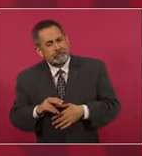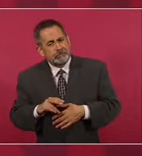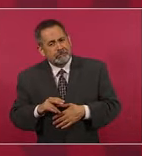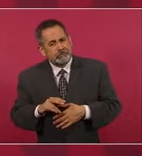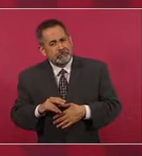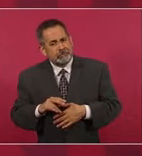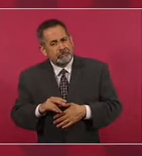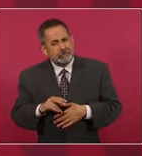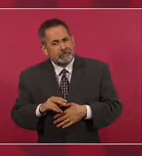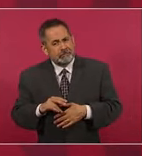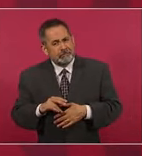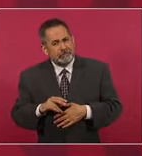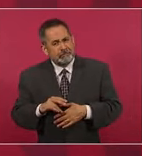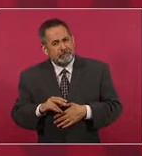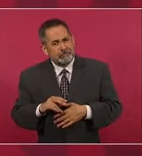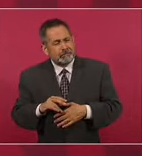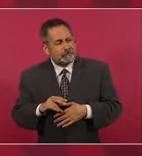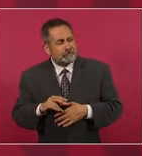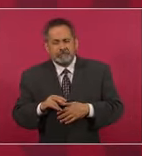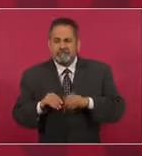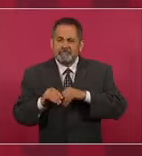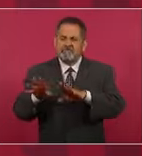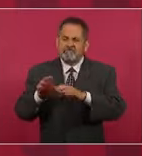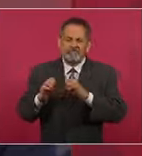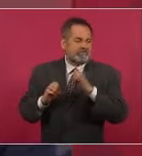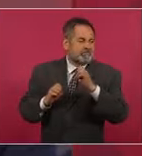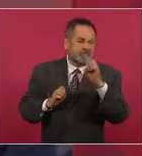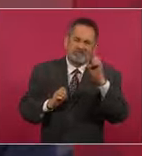recibe otro trancazo,